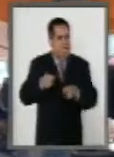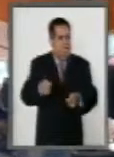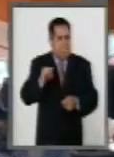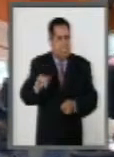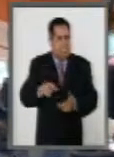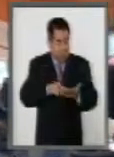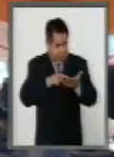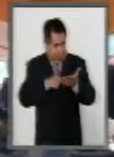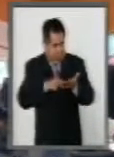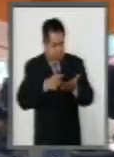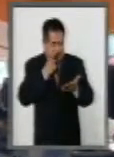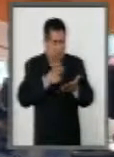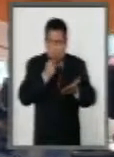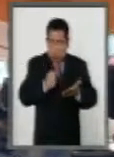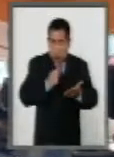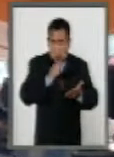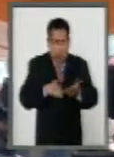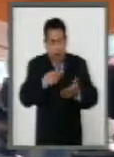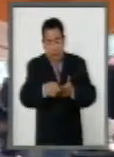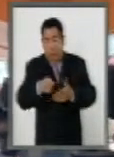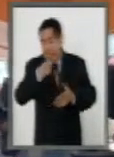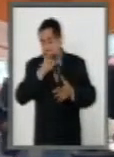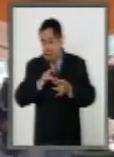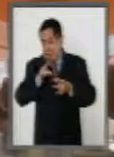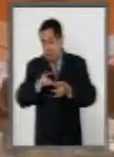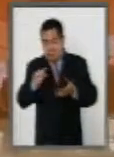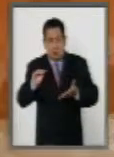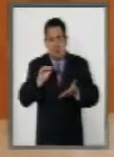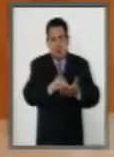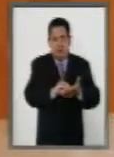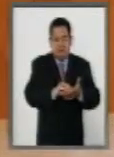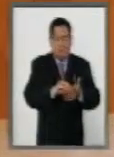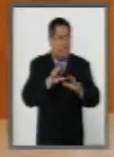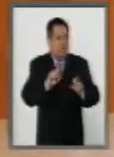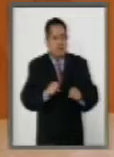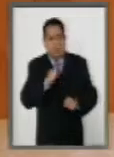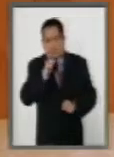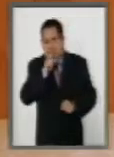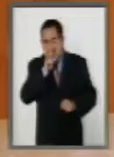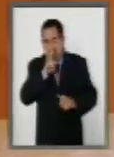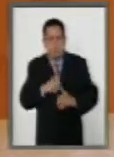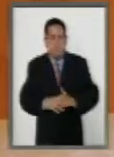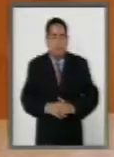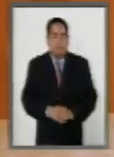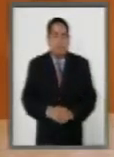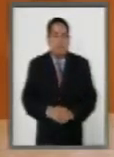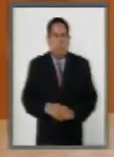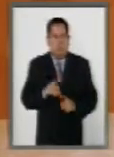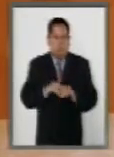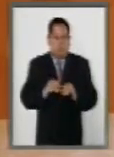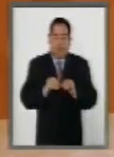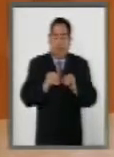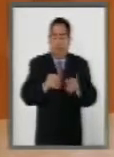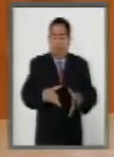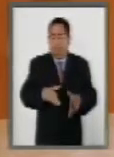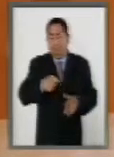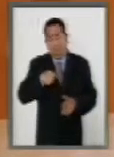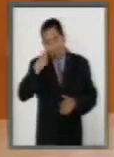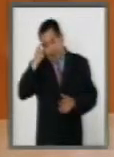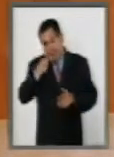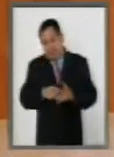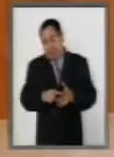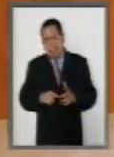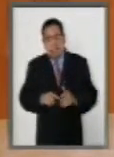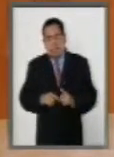de que esto que está plasmado en el sexto transitorio se logre. Por eso lo dejamos ahí, y creemos que lo